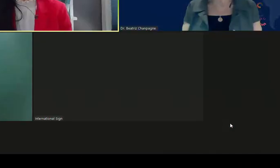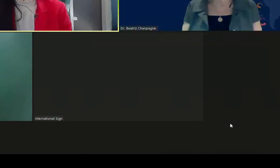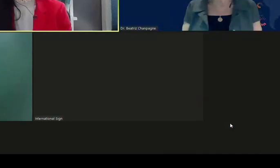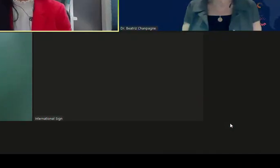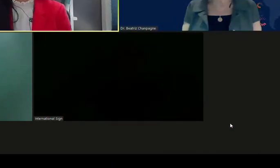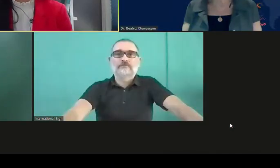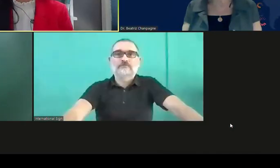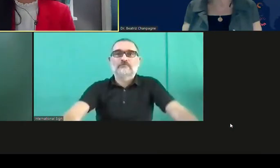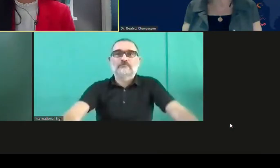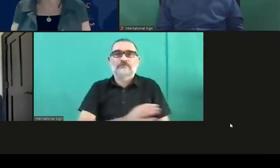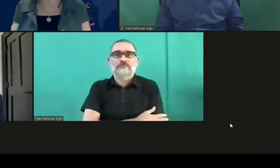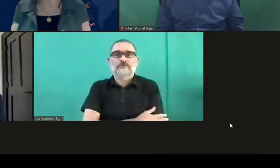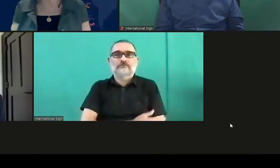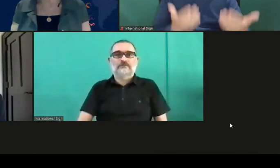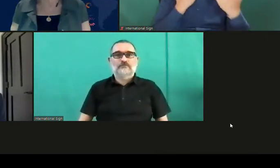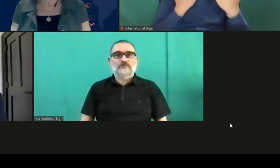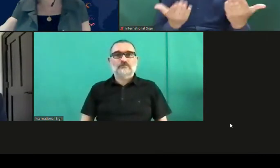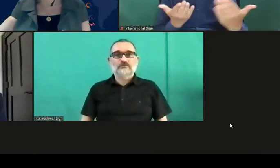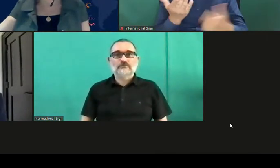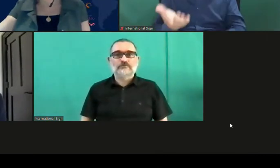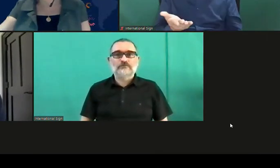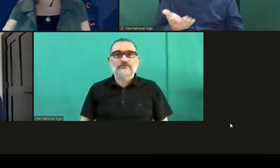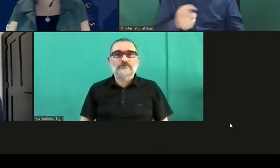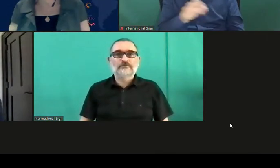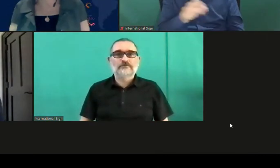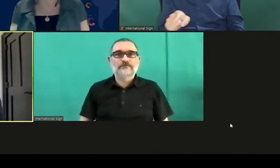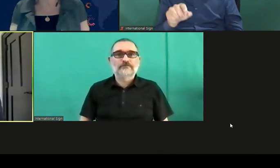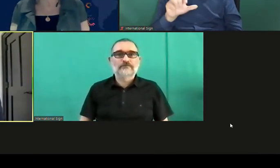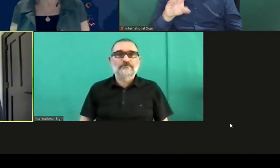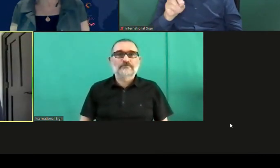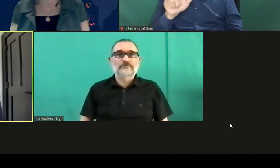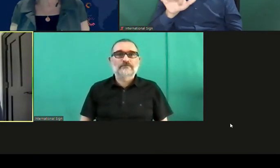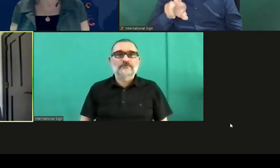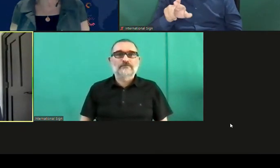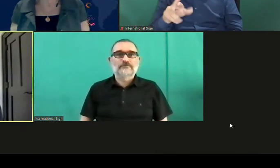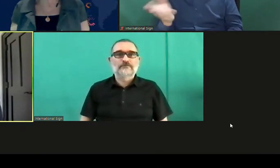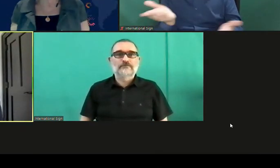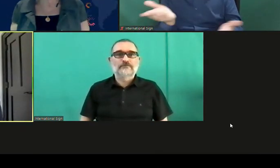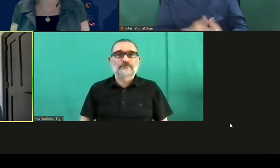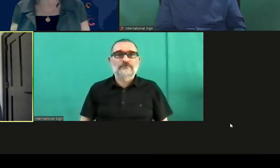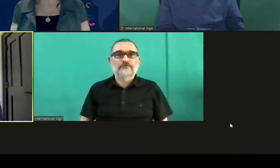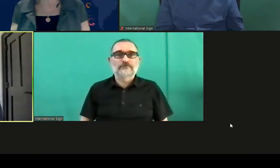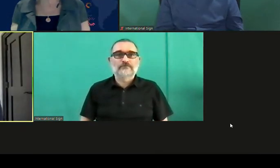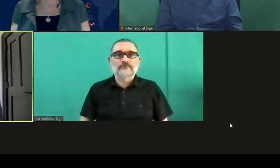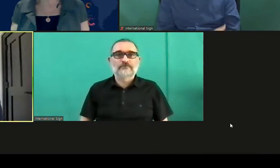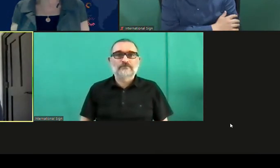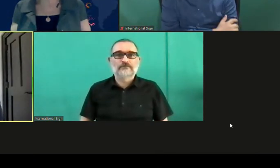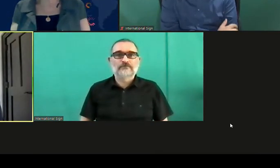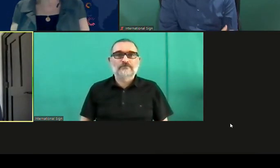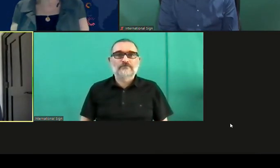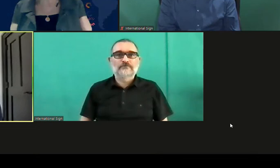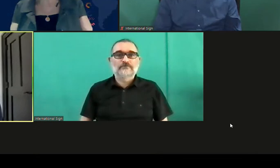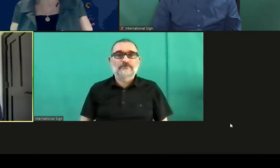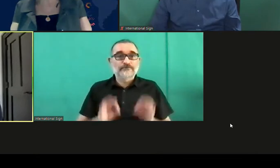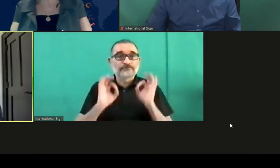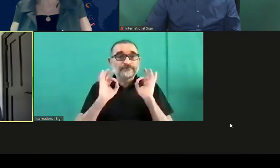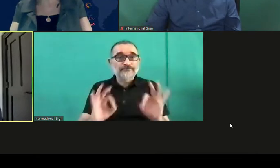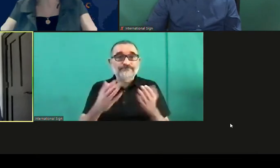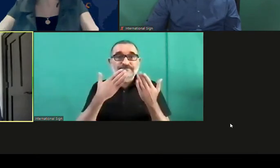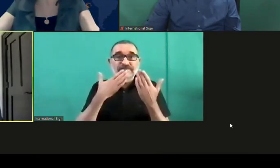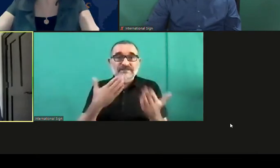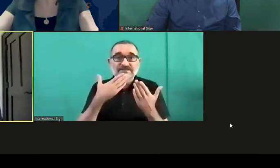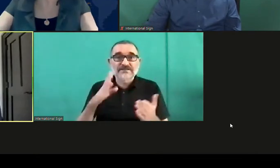muchas gracias a steve a oscar no sé si quisiera sumar algo reaccionó reaccionó muy corto rosa porque cuando hablamos de